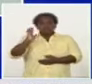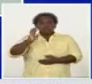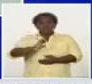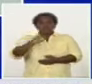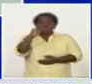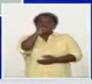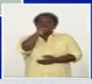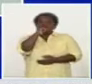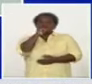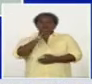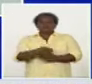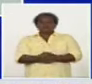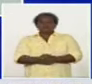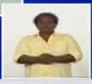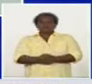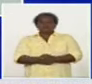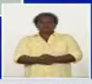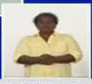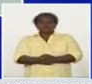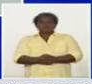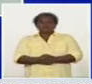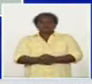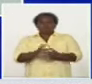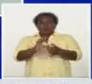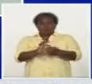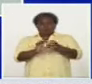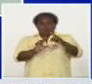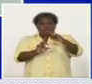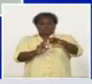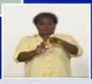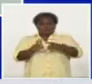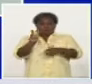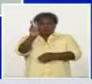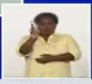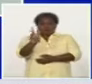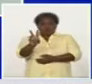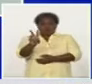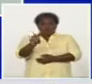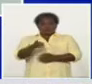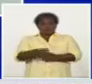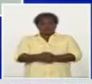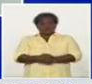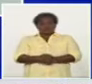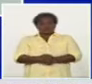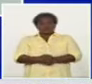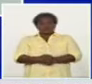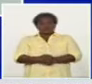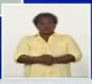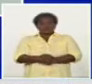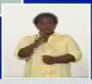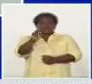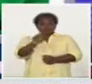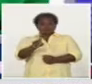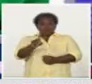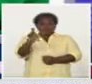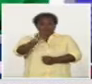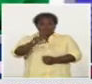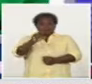Rusia. En el caso de Guantánamo, 2 casos importados, 1 de Caimanera